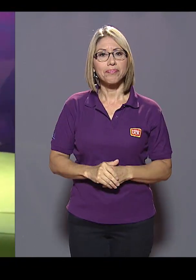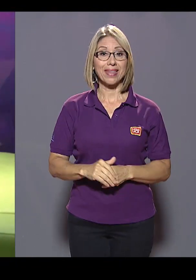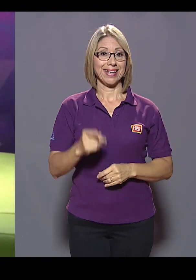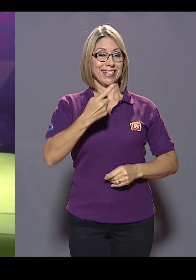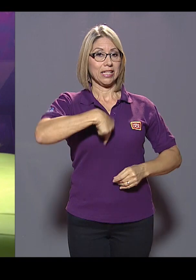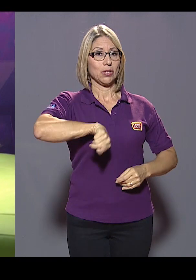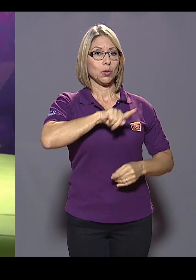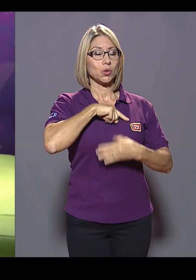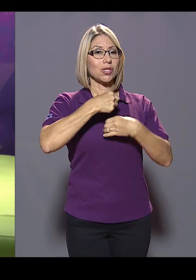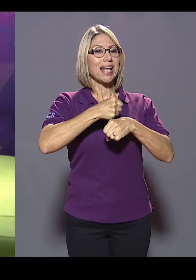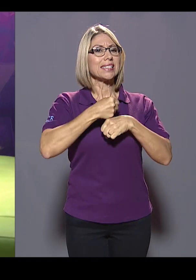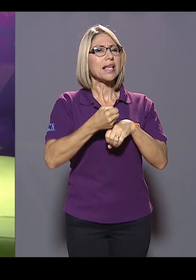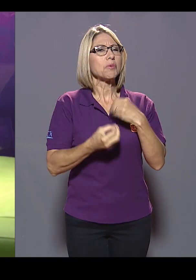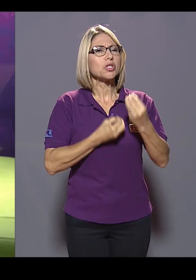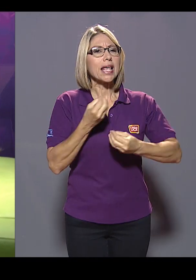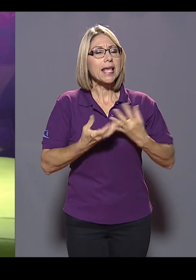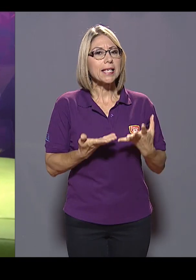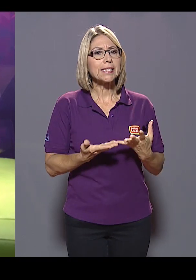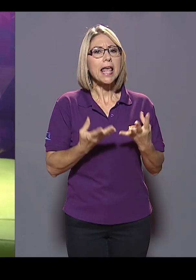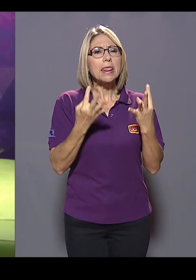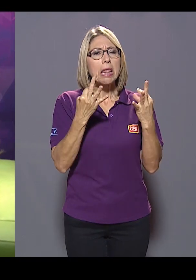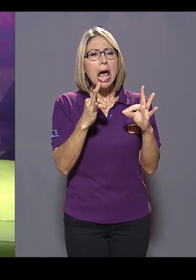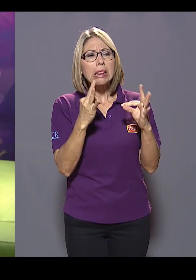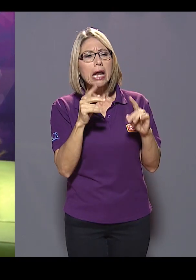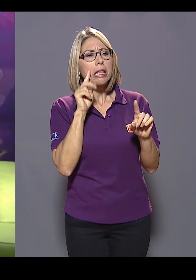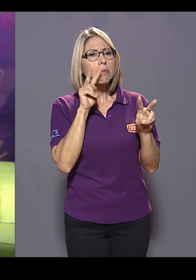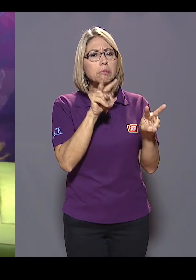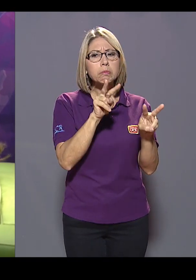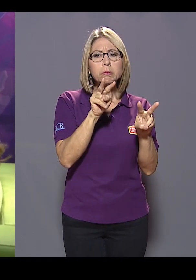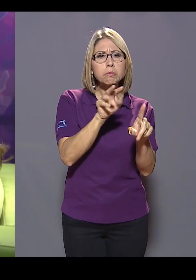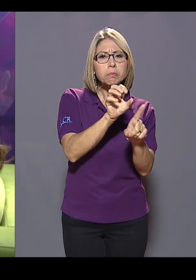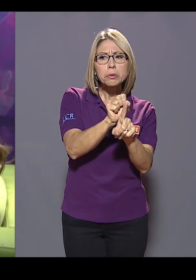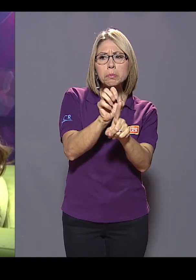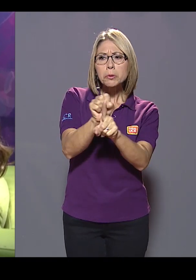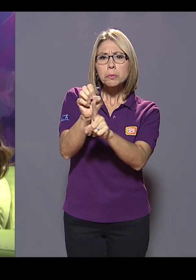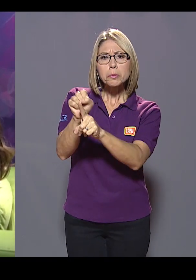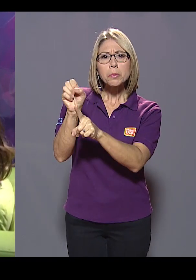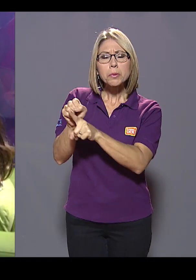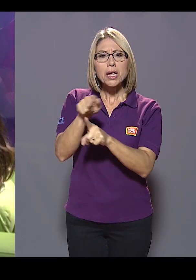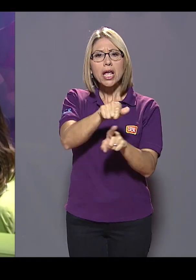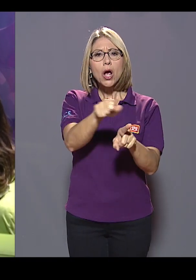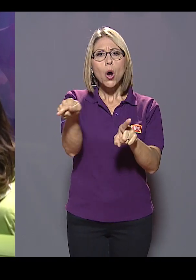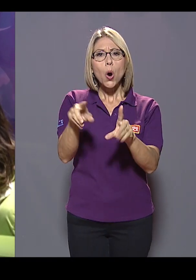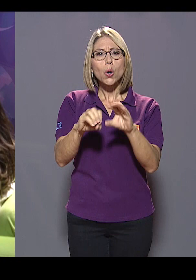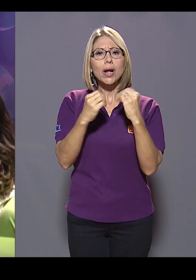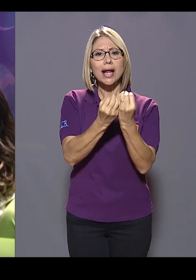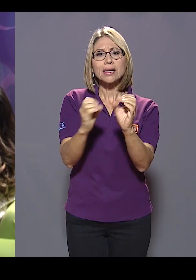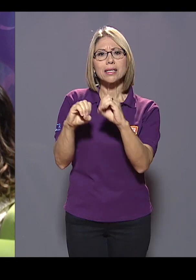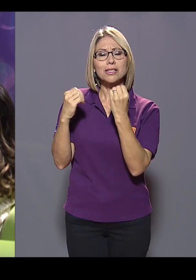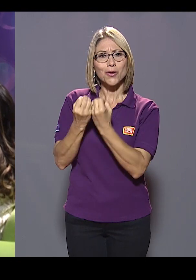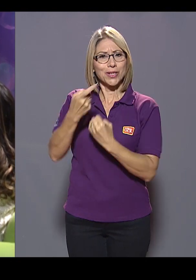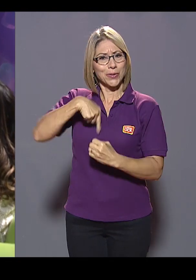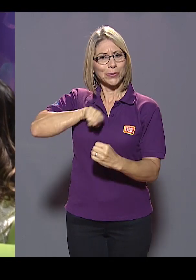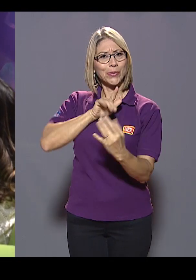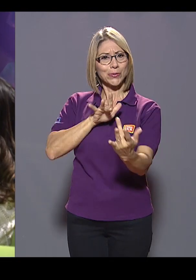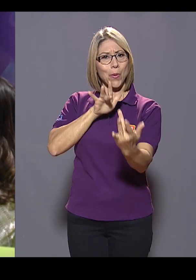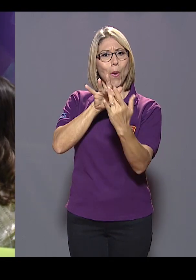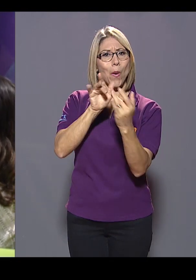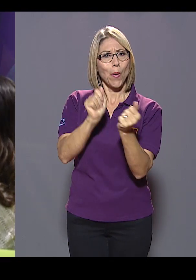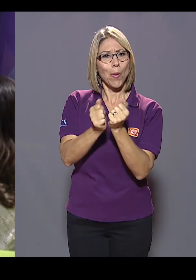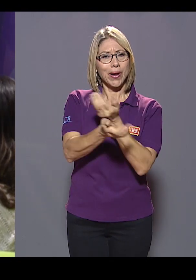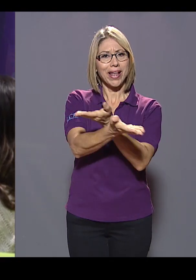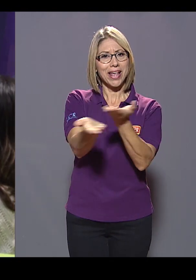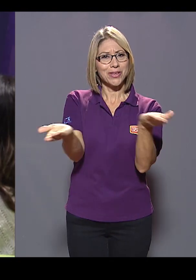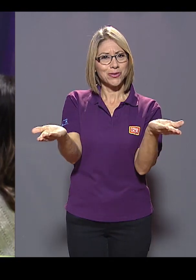hacemos es tratar de ir identificando esas organizaciones, nos ponemos en contacto con ellos, generalmente todos